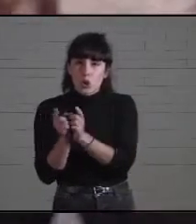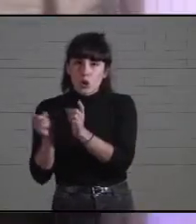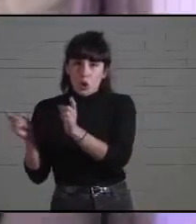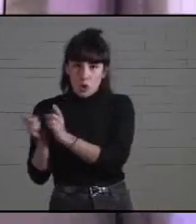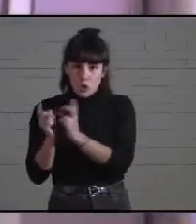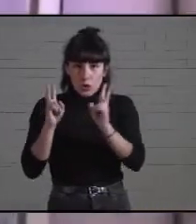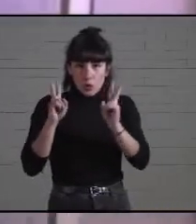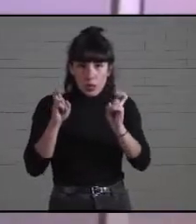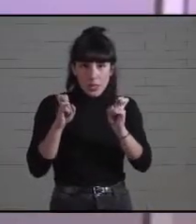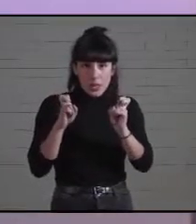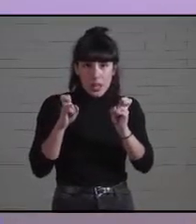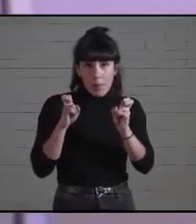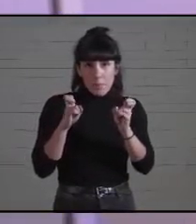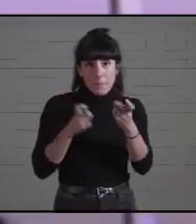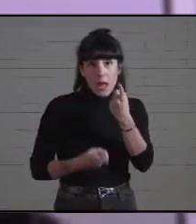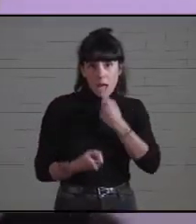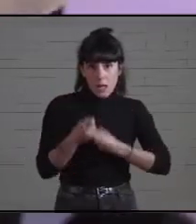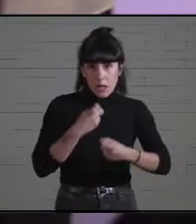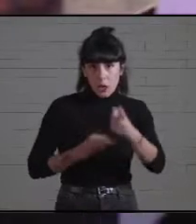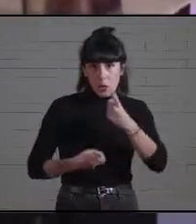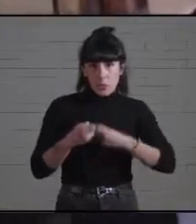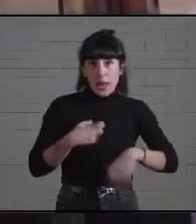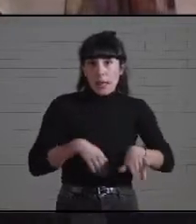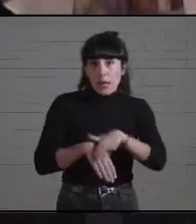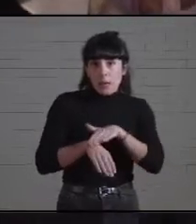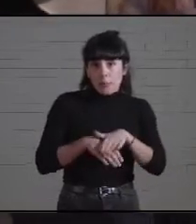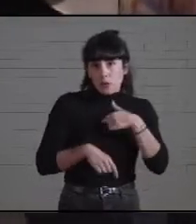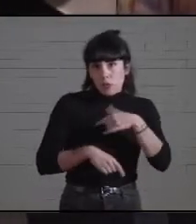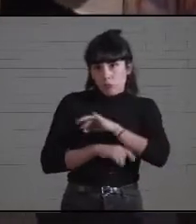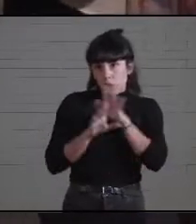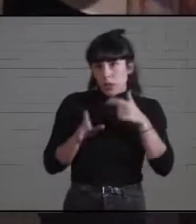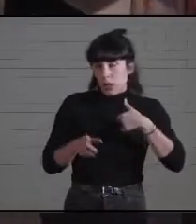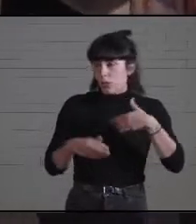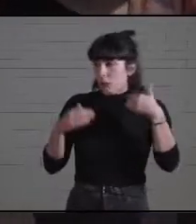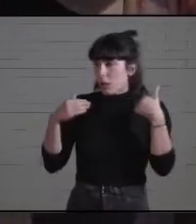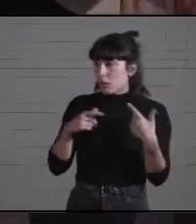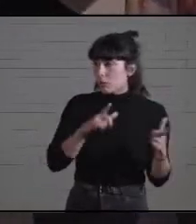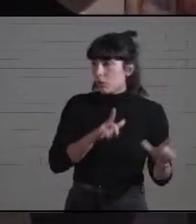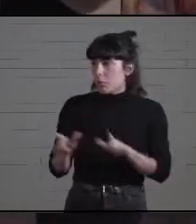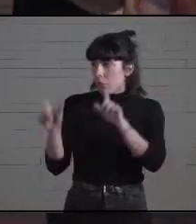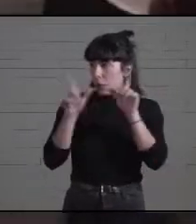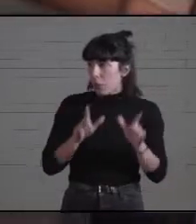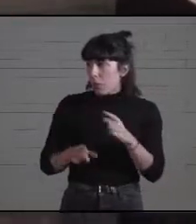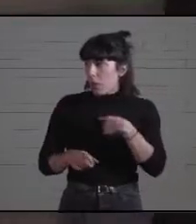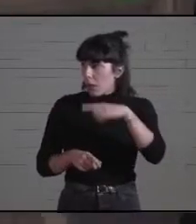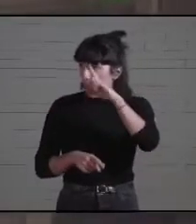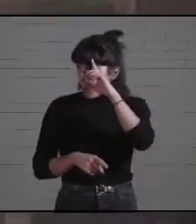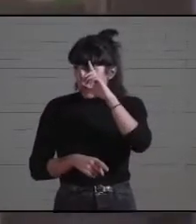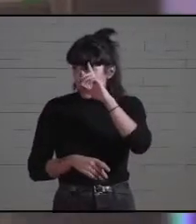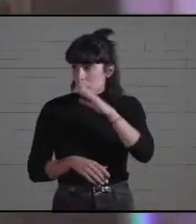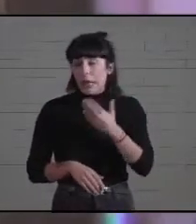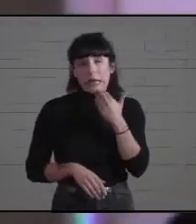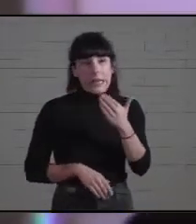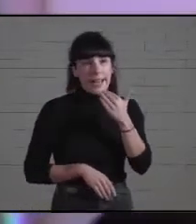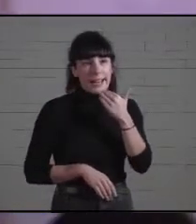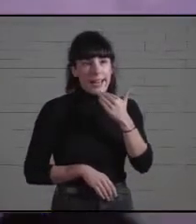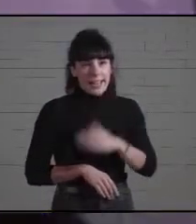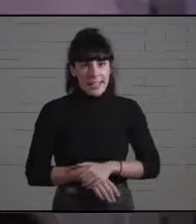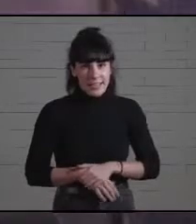Sí, gracias, es que no me ha quedado claro si soy yo o... Ah, justo, estaba encendido y yo lo apago. Gracias.